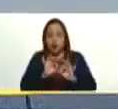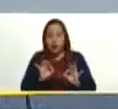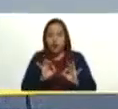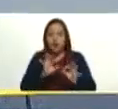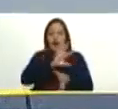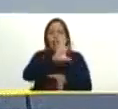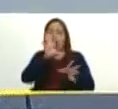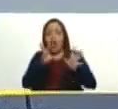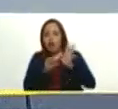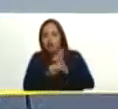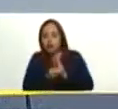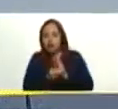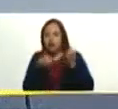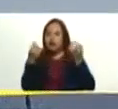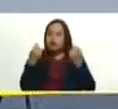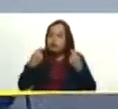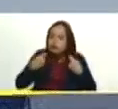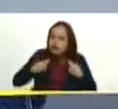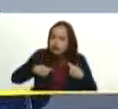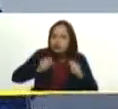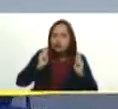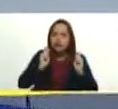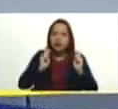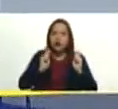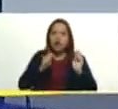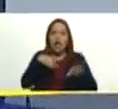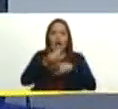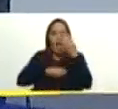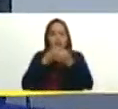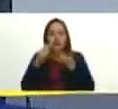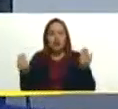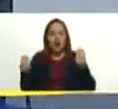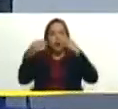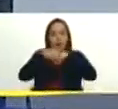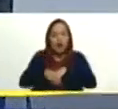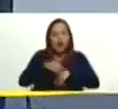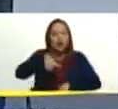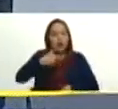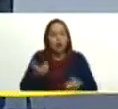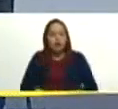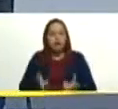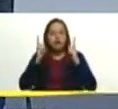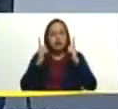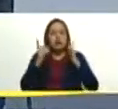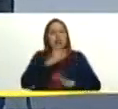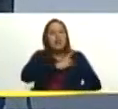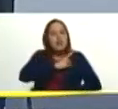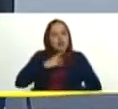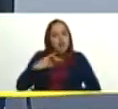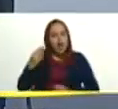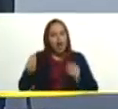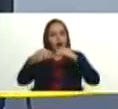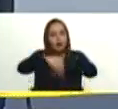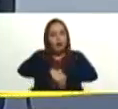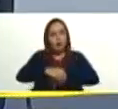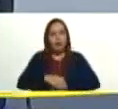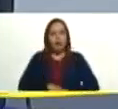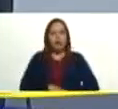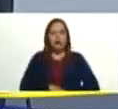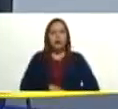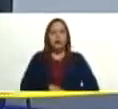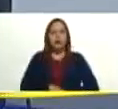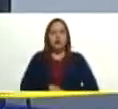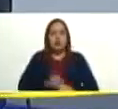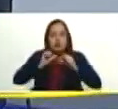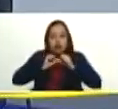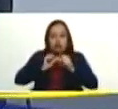adecuada, lograr un acomodo donde sea posible y deseable, and to resist creatively, y